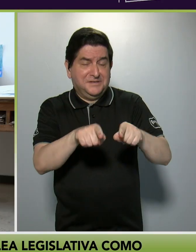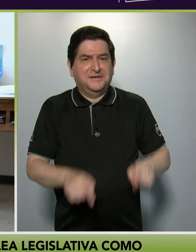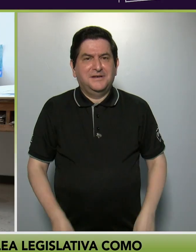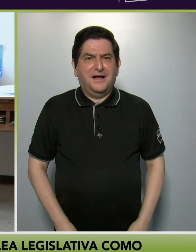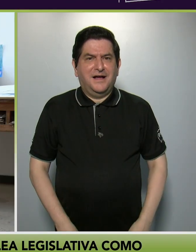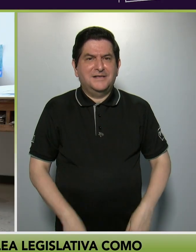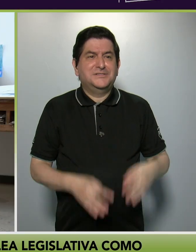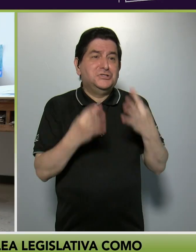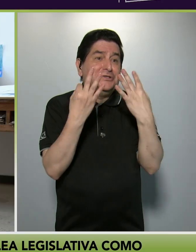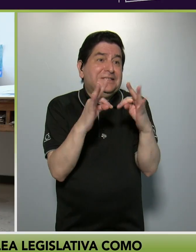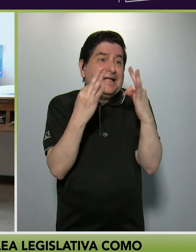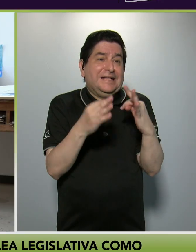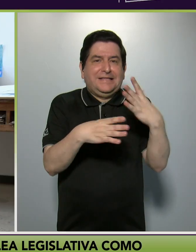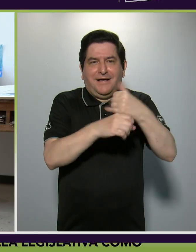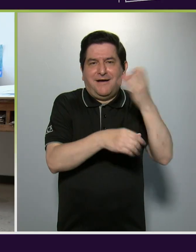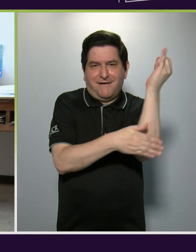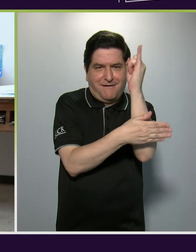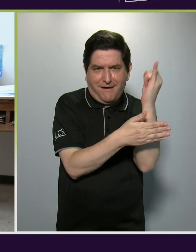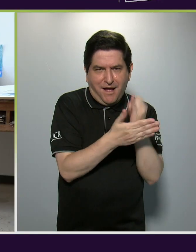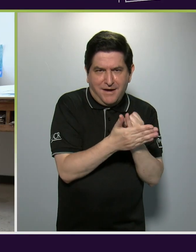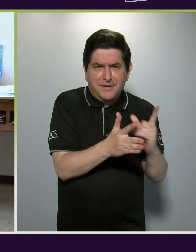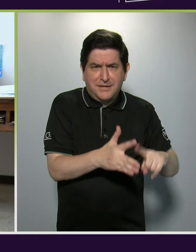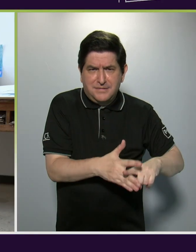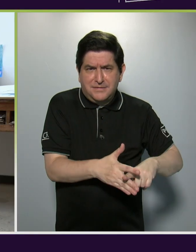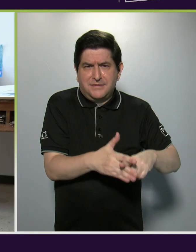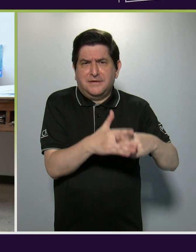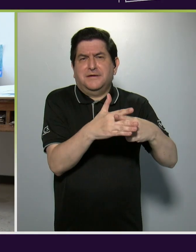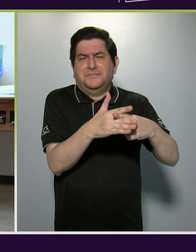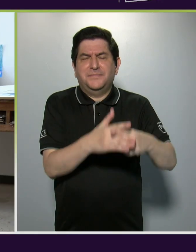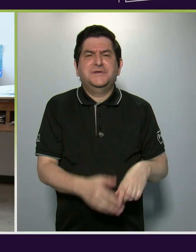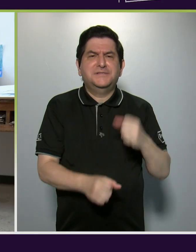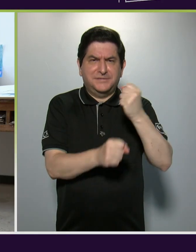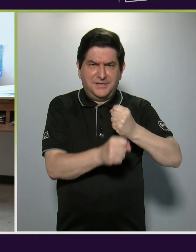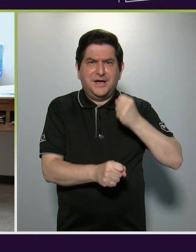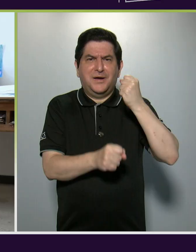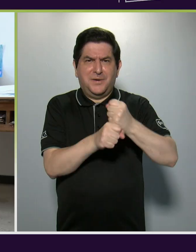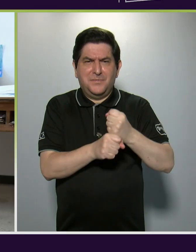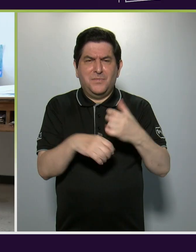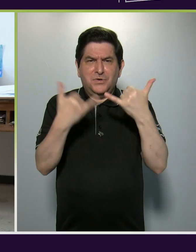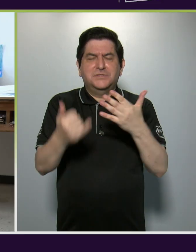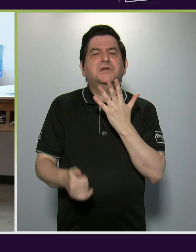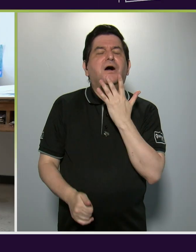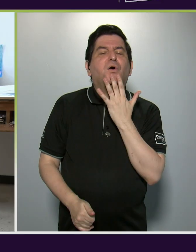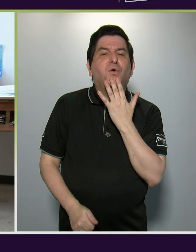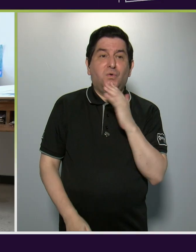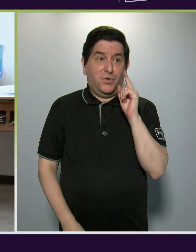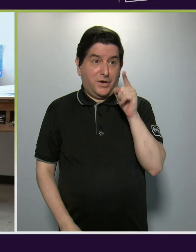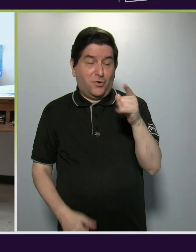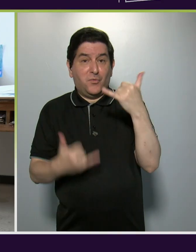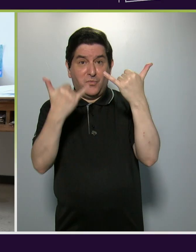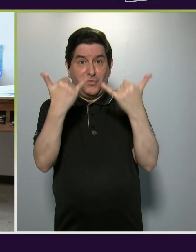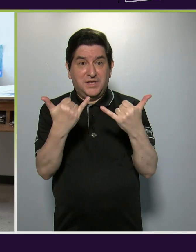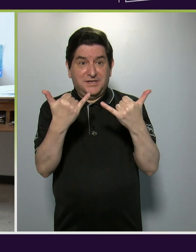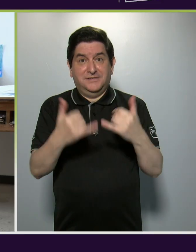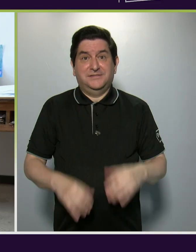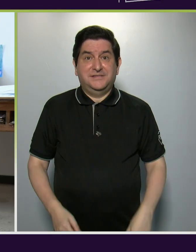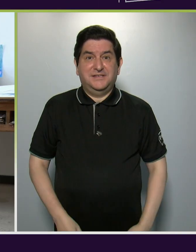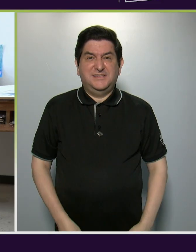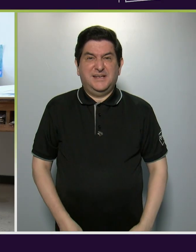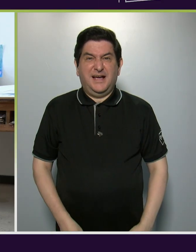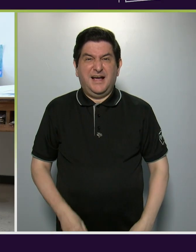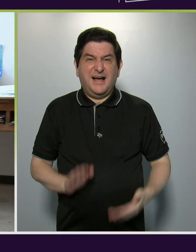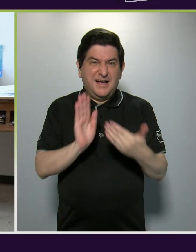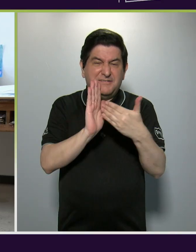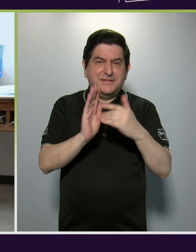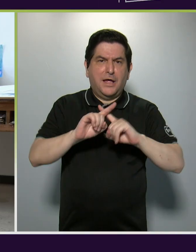arte o intentándolo, empezamos a hacer trabajos con un poquito de color, como ese que ya se había caído, pero tenía un poquito de